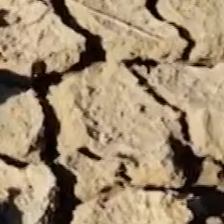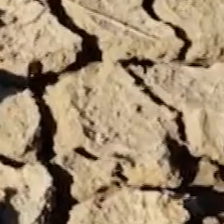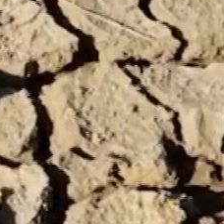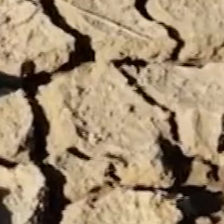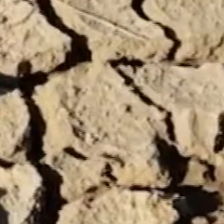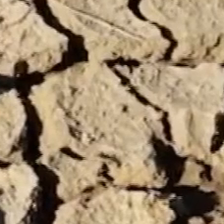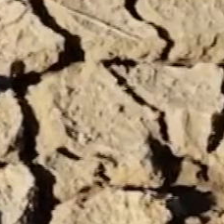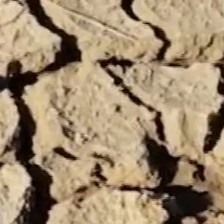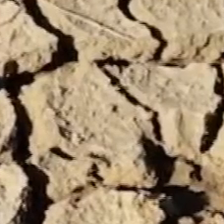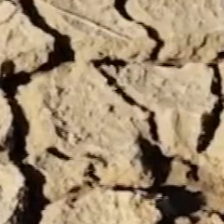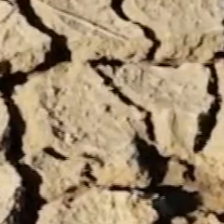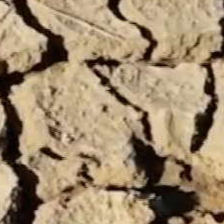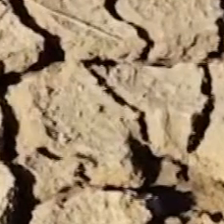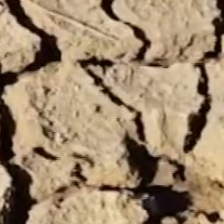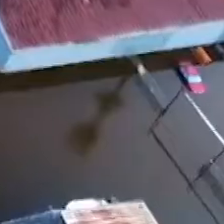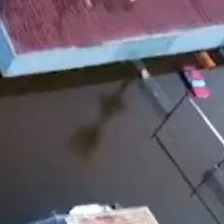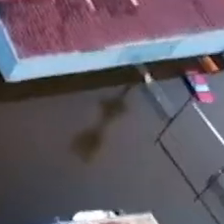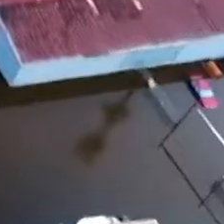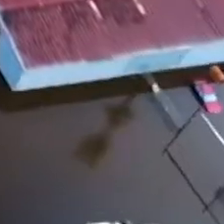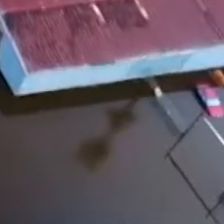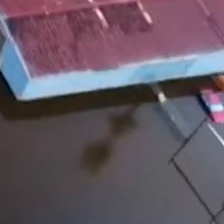a causa del cambio climático.